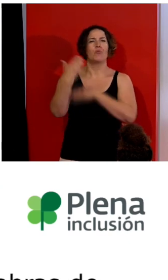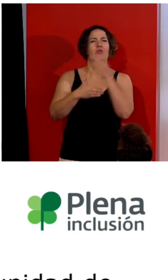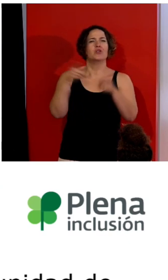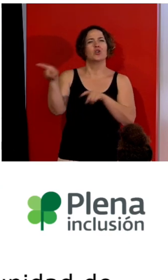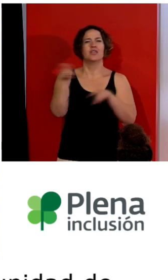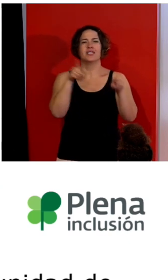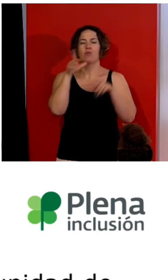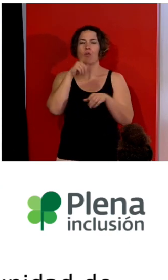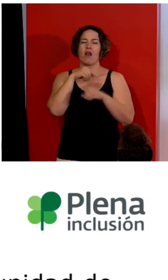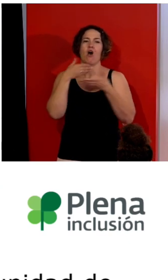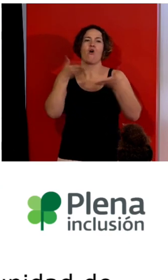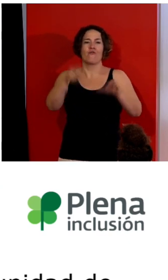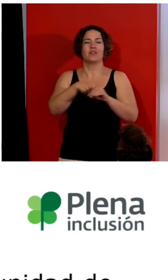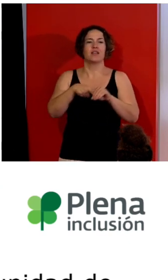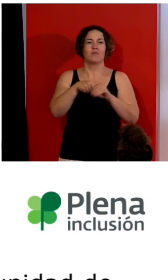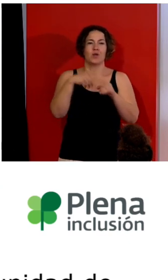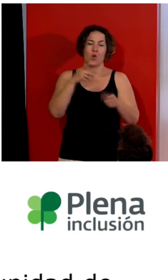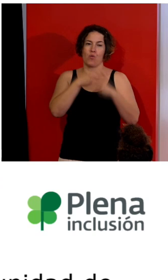de la oferta de empleo público del año